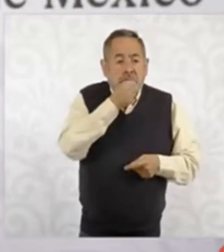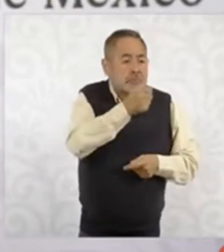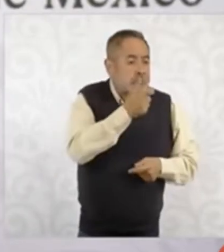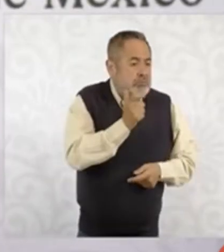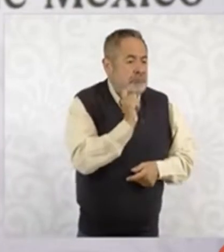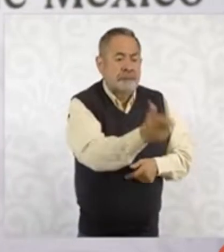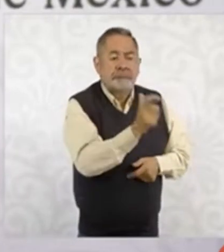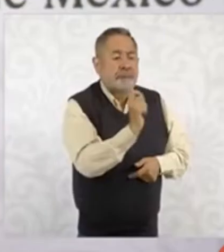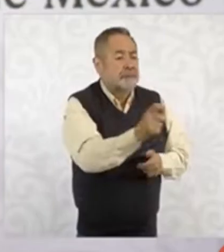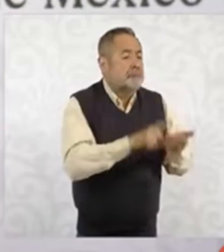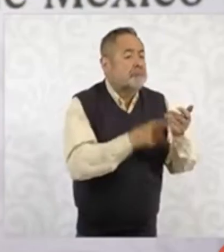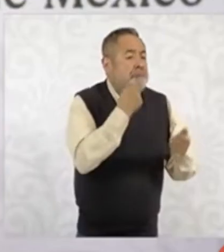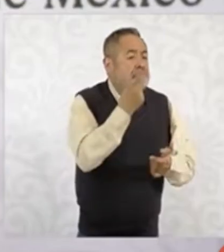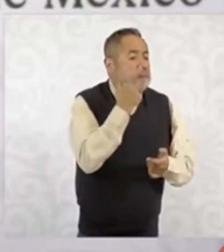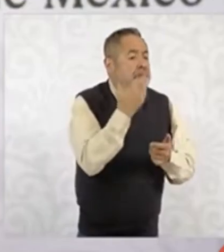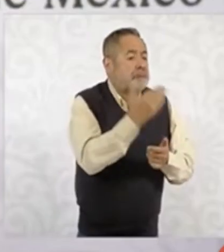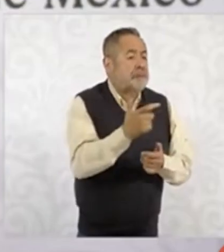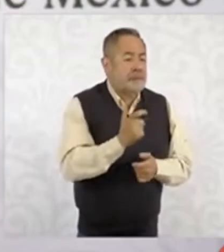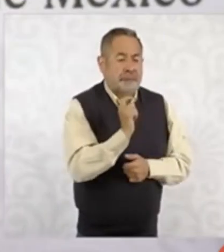O